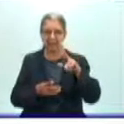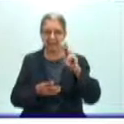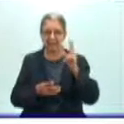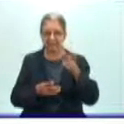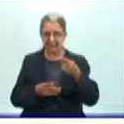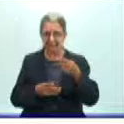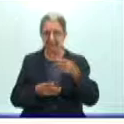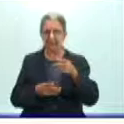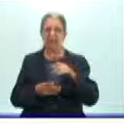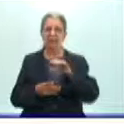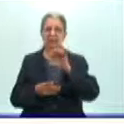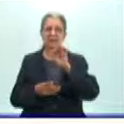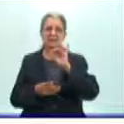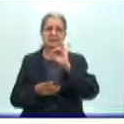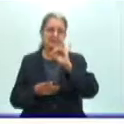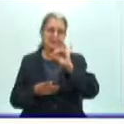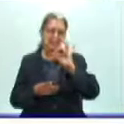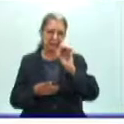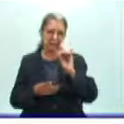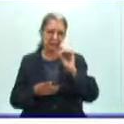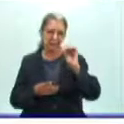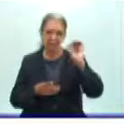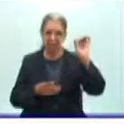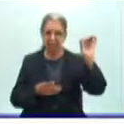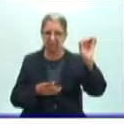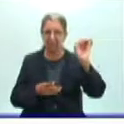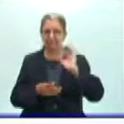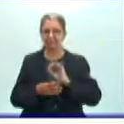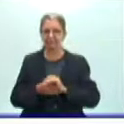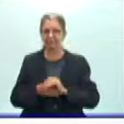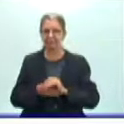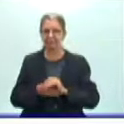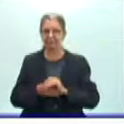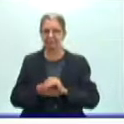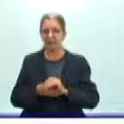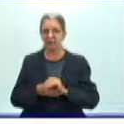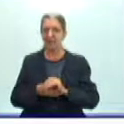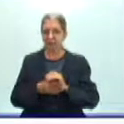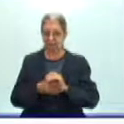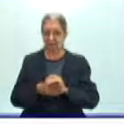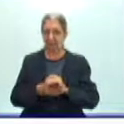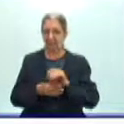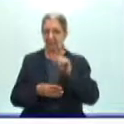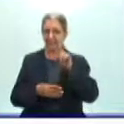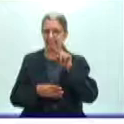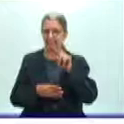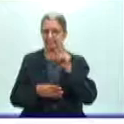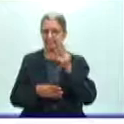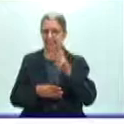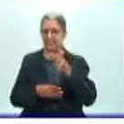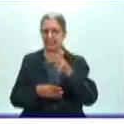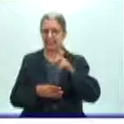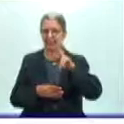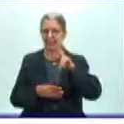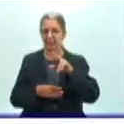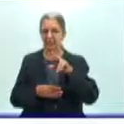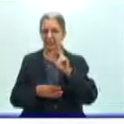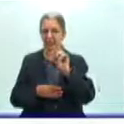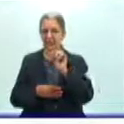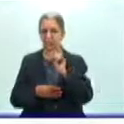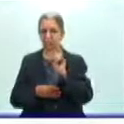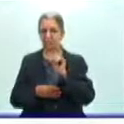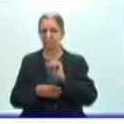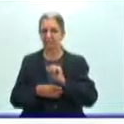ángulo TRP y el ángulo PRQ forman el ángulo